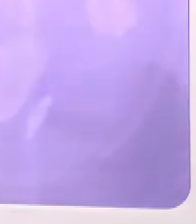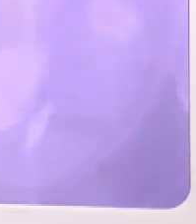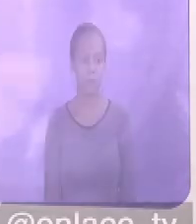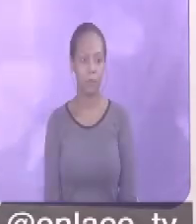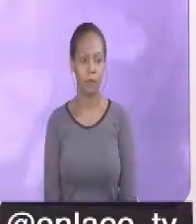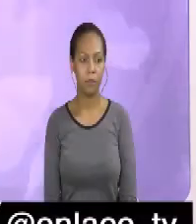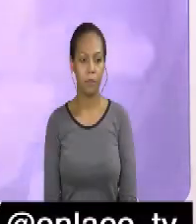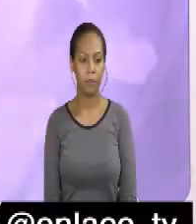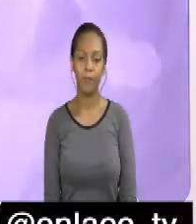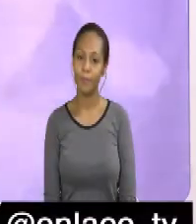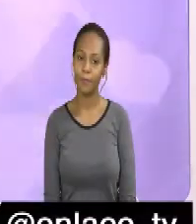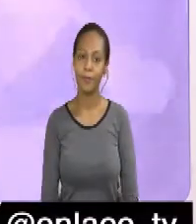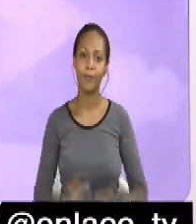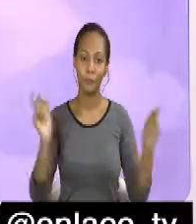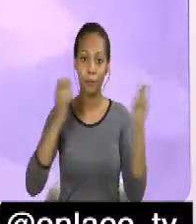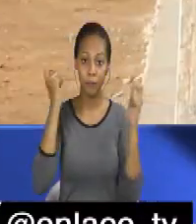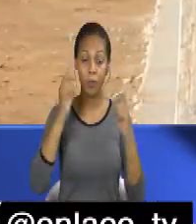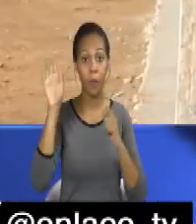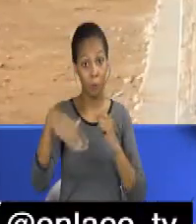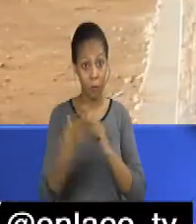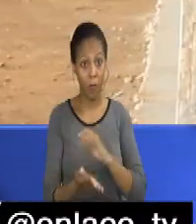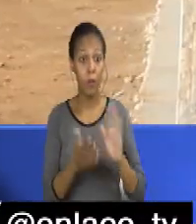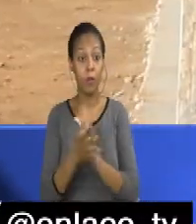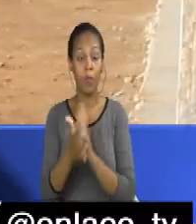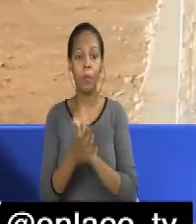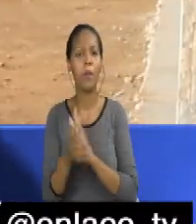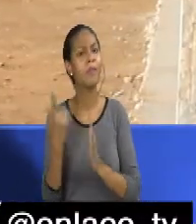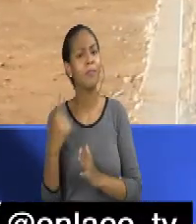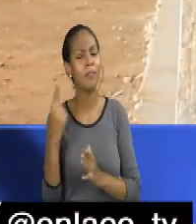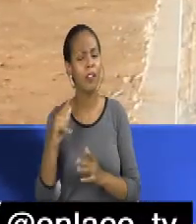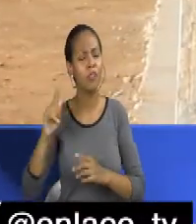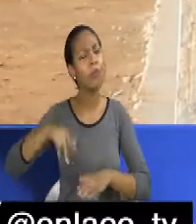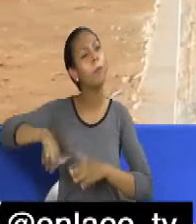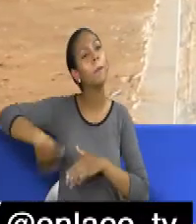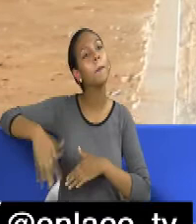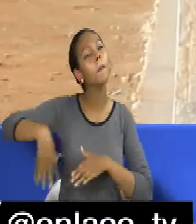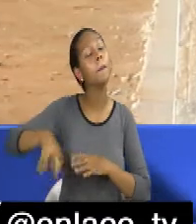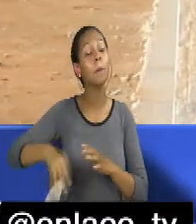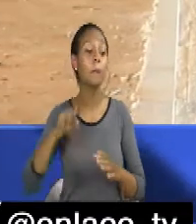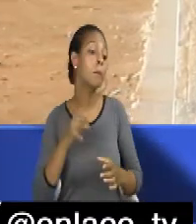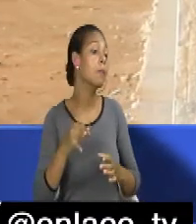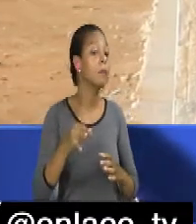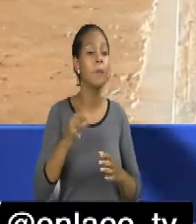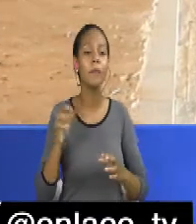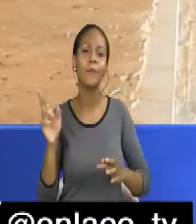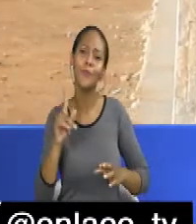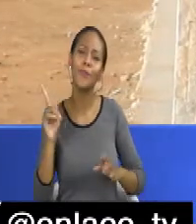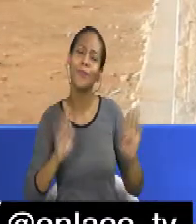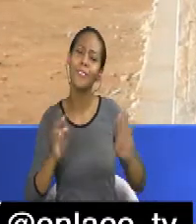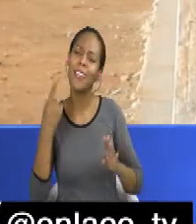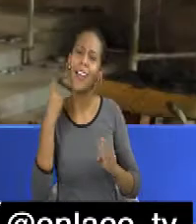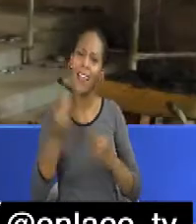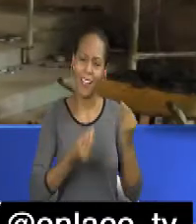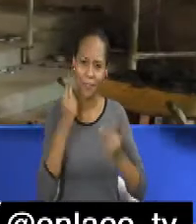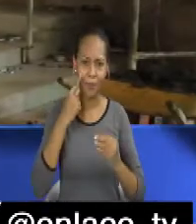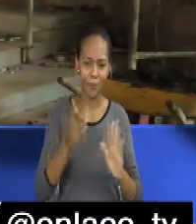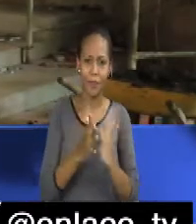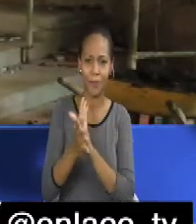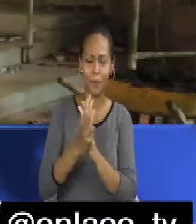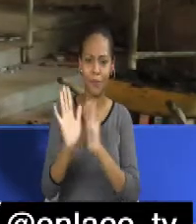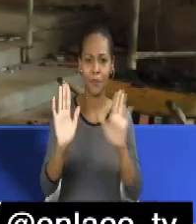Y espera después de la pausa detalles del Bingo Bazar que se realizará en la parroquia San Ignacio de Loyola del barrio El Parnaso. Ya